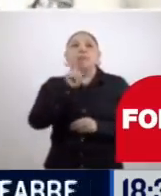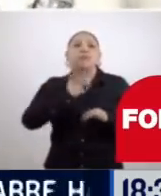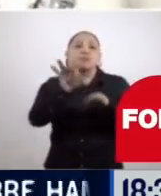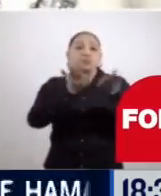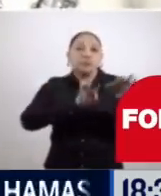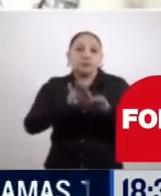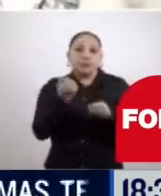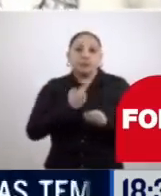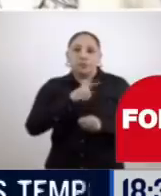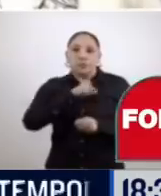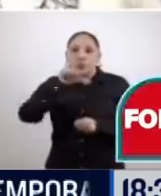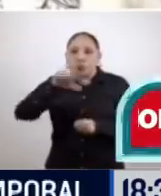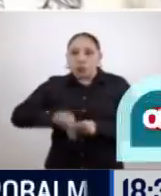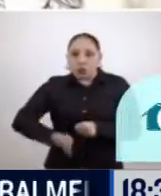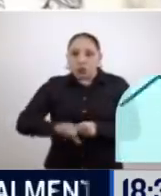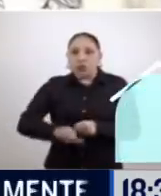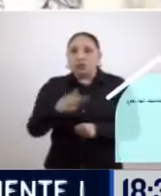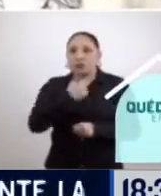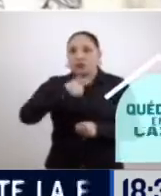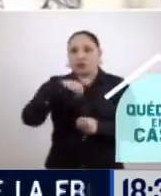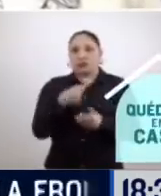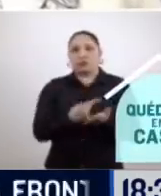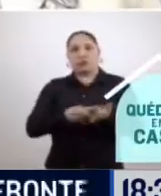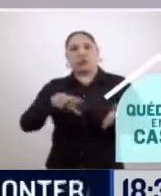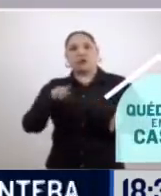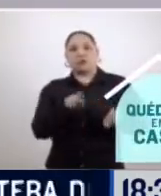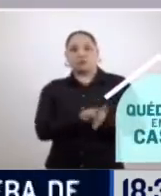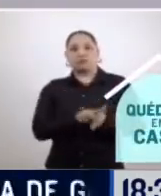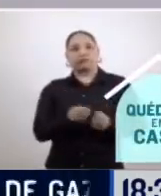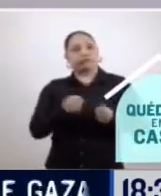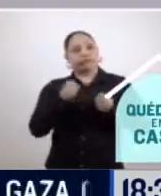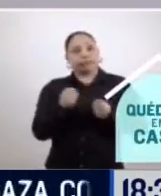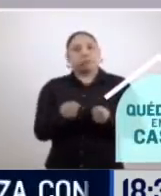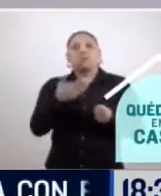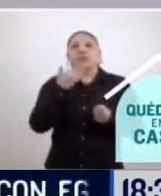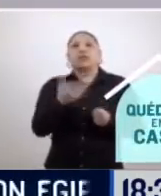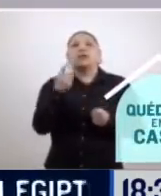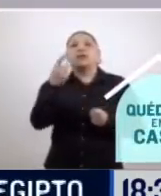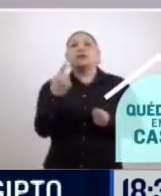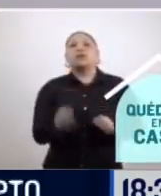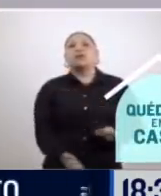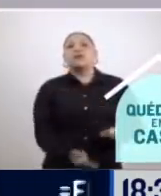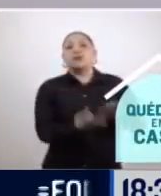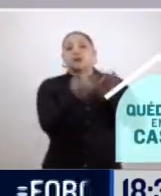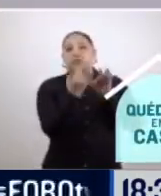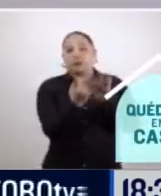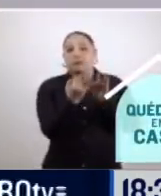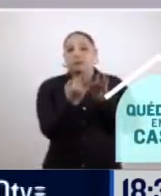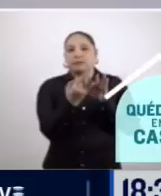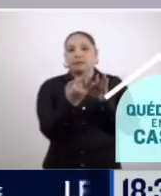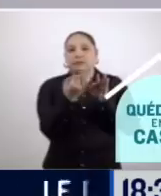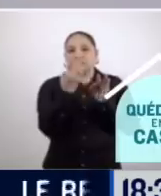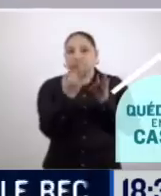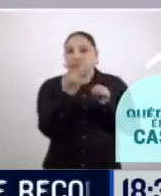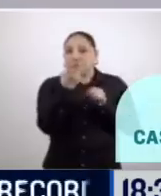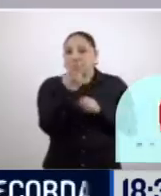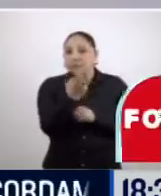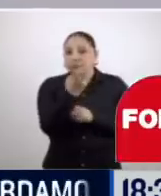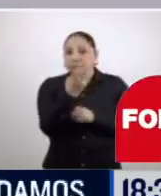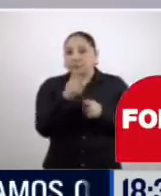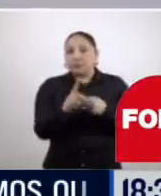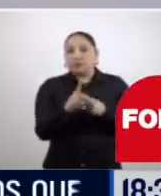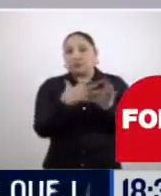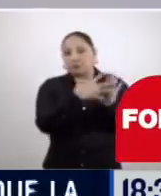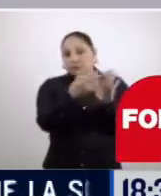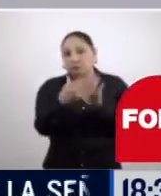hoy tienen que ser o son nuestros héroes, nuestras heroínas. Ellos son los que van a enfrentar esta epidemia